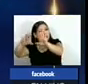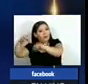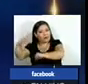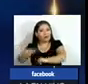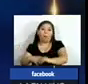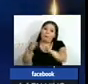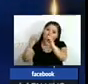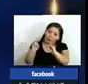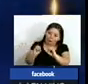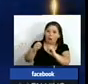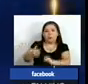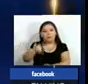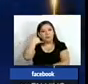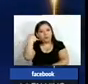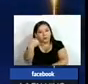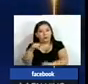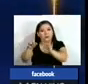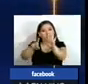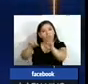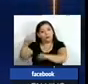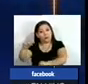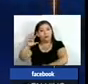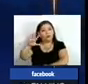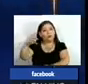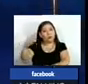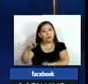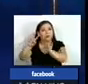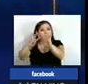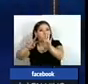7880-2180 o también se pueden contactar al